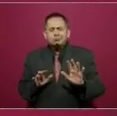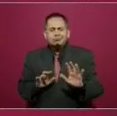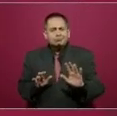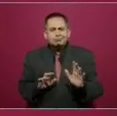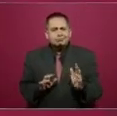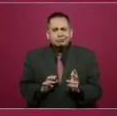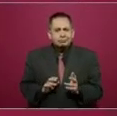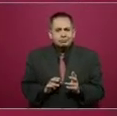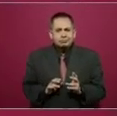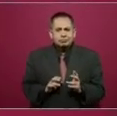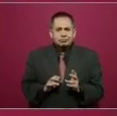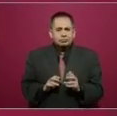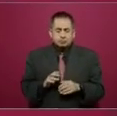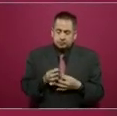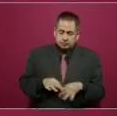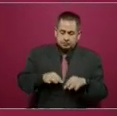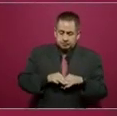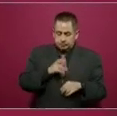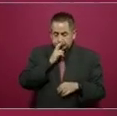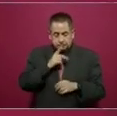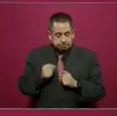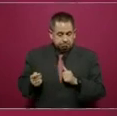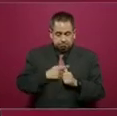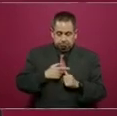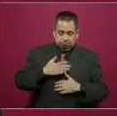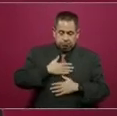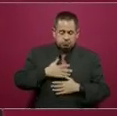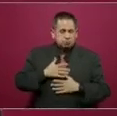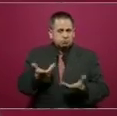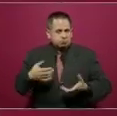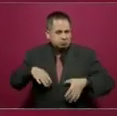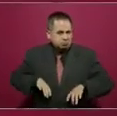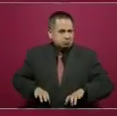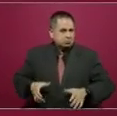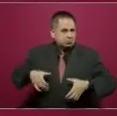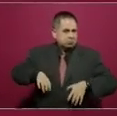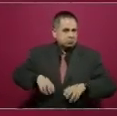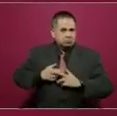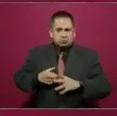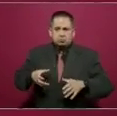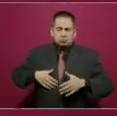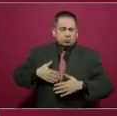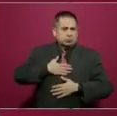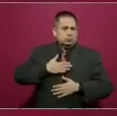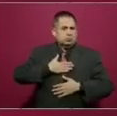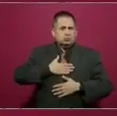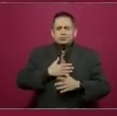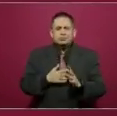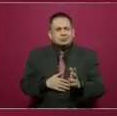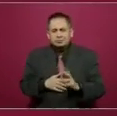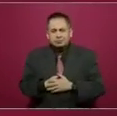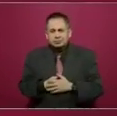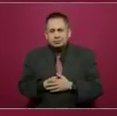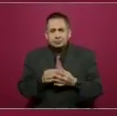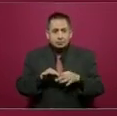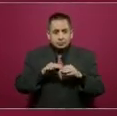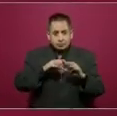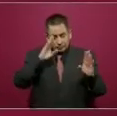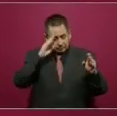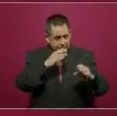de que lo más importante es tener dinero, que no sean los bienes